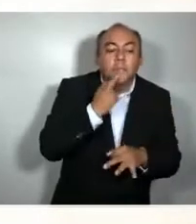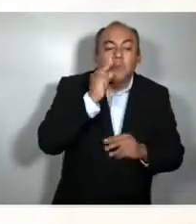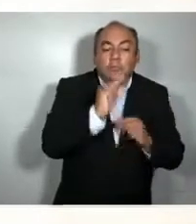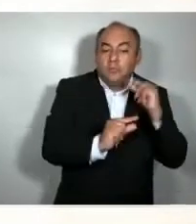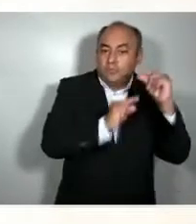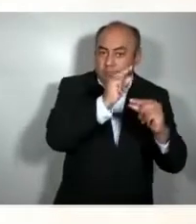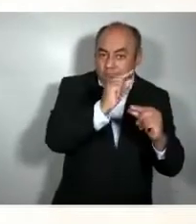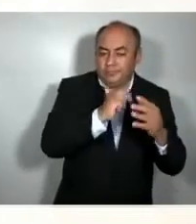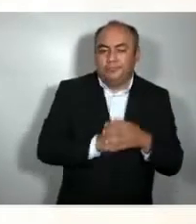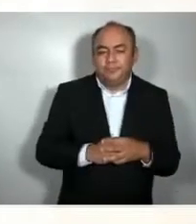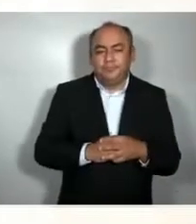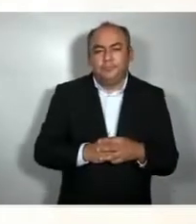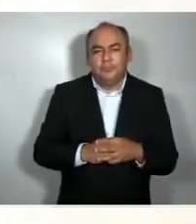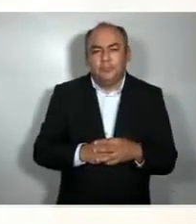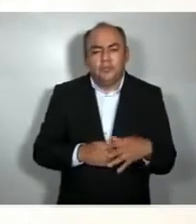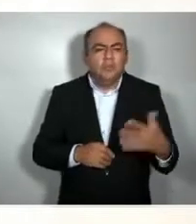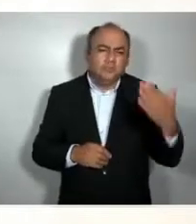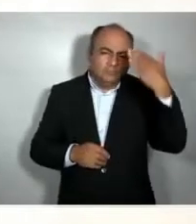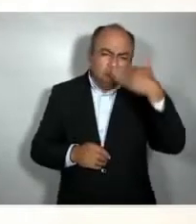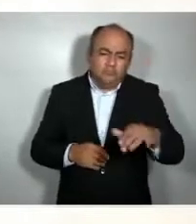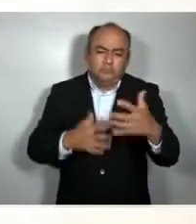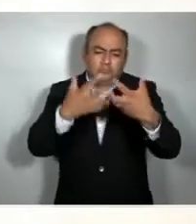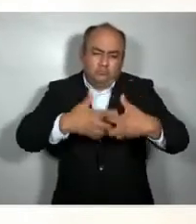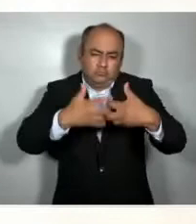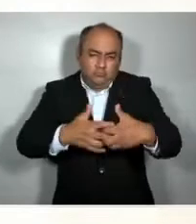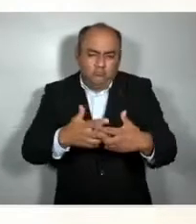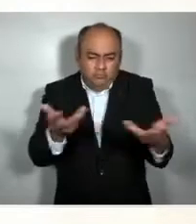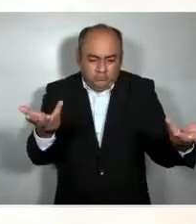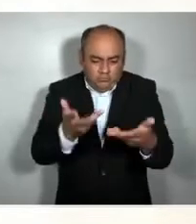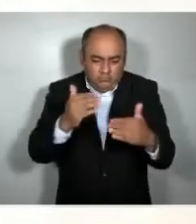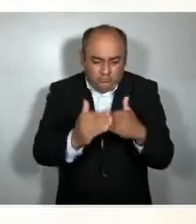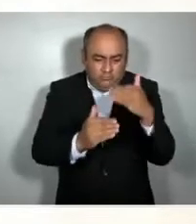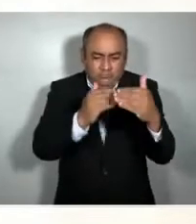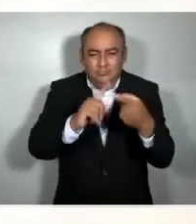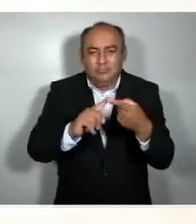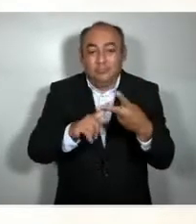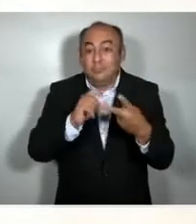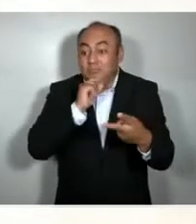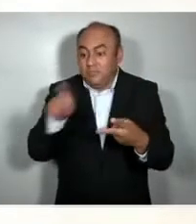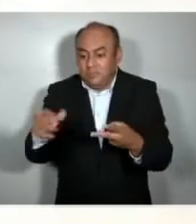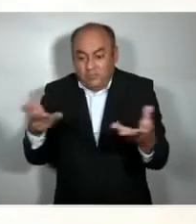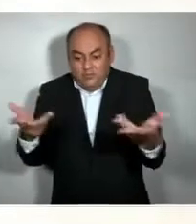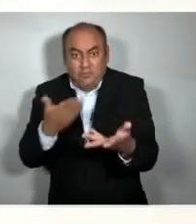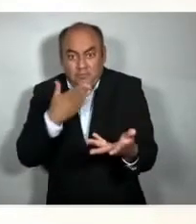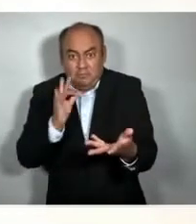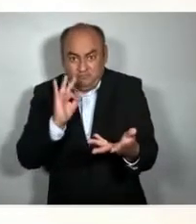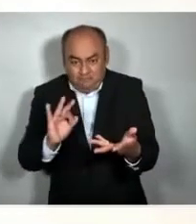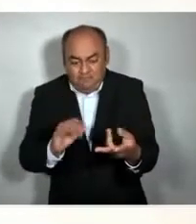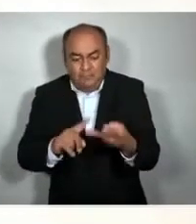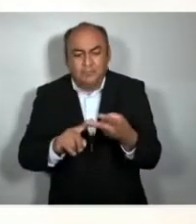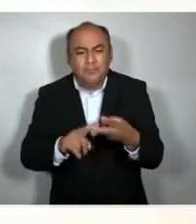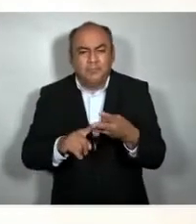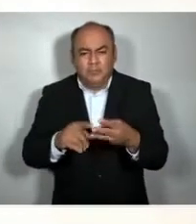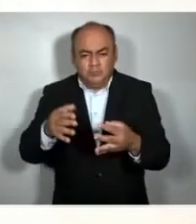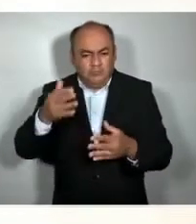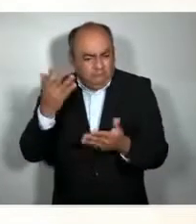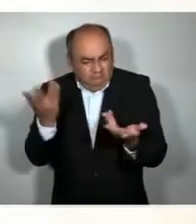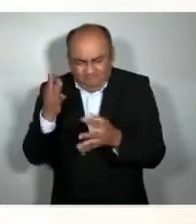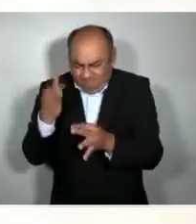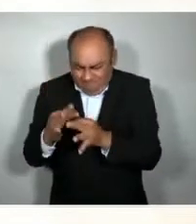Sabemos que la producción, el rendimiento y la eficiencia no dependen solo de los recursos